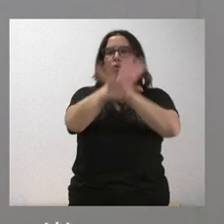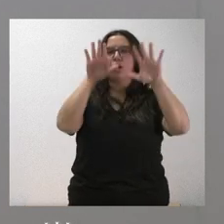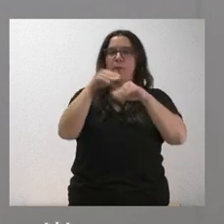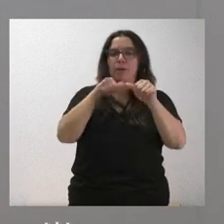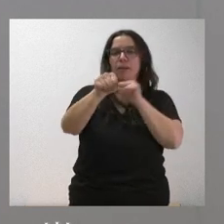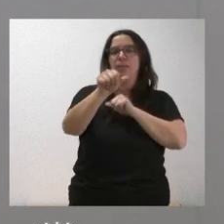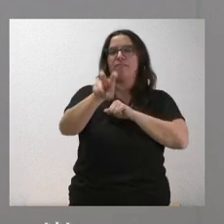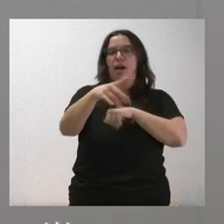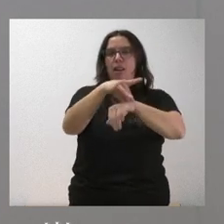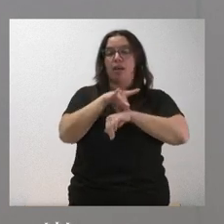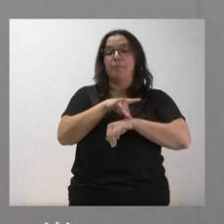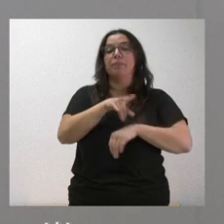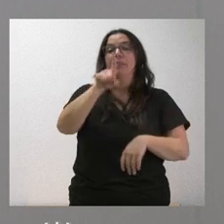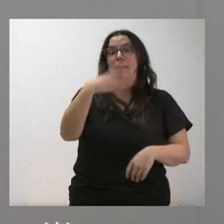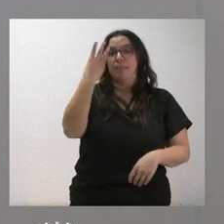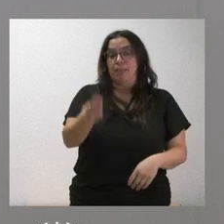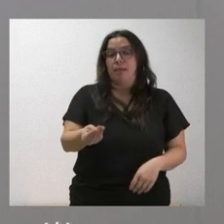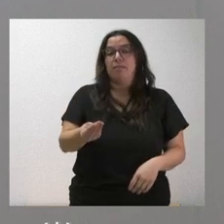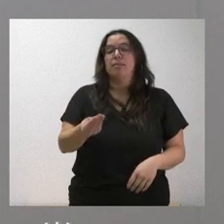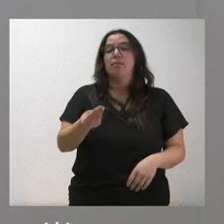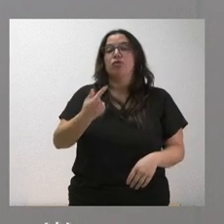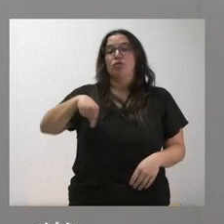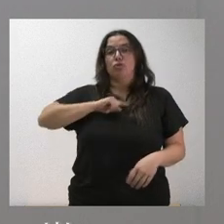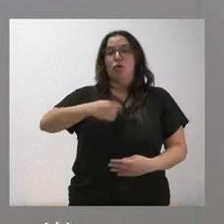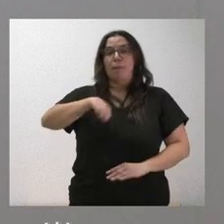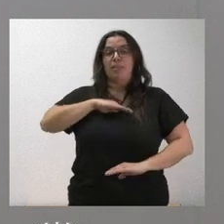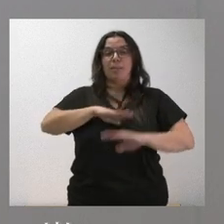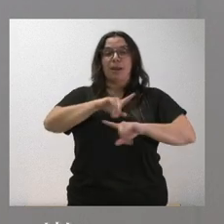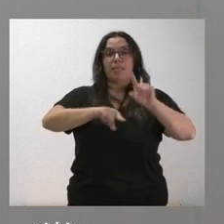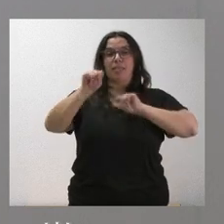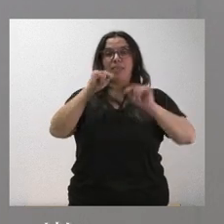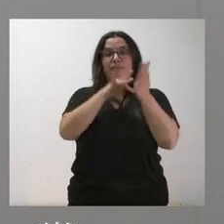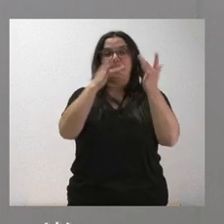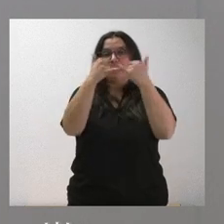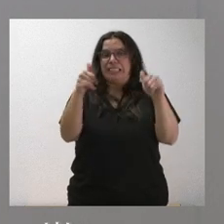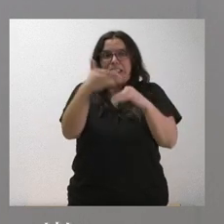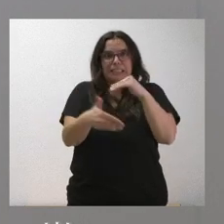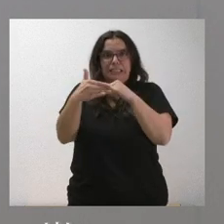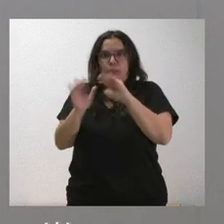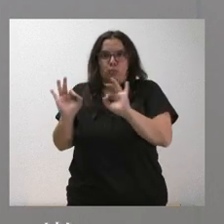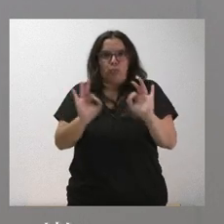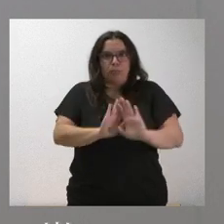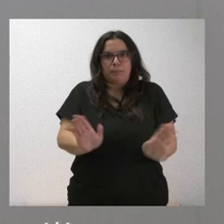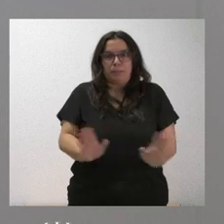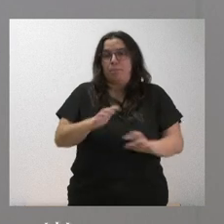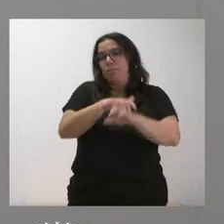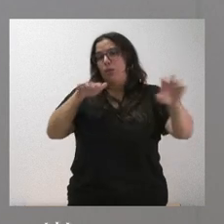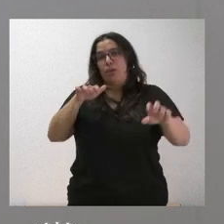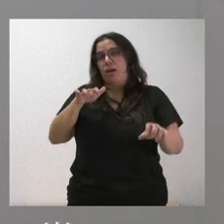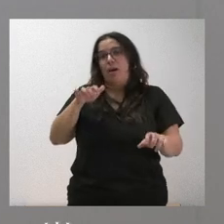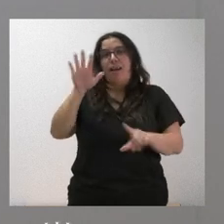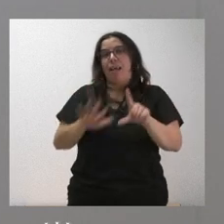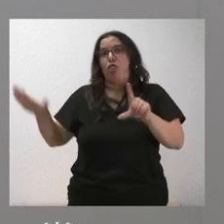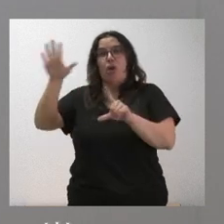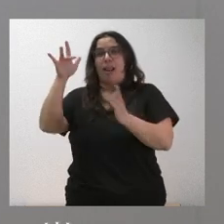el futuro también tiene que entenderse que nosotros la capacidad que tenemos para decidir días es muy limitada la mayor parte de los días son de ámbito